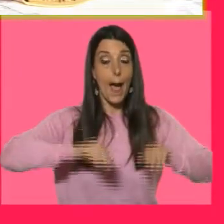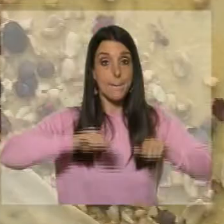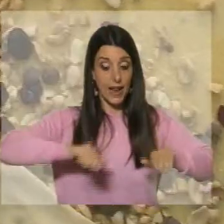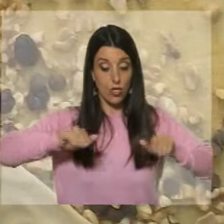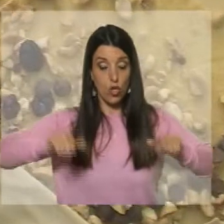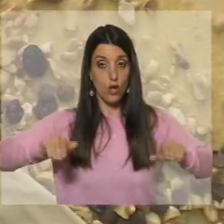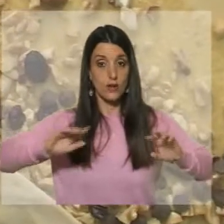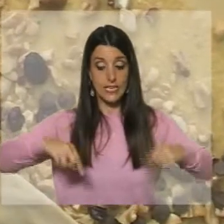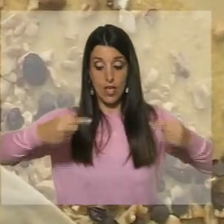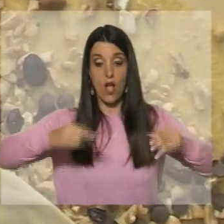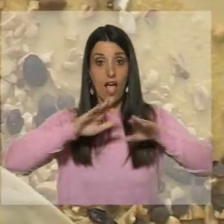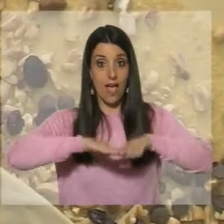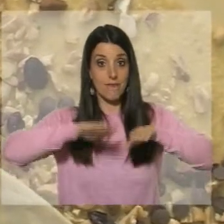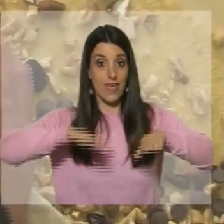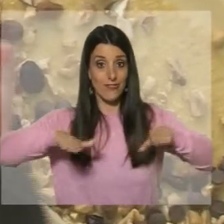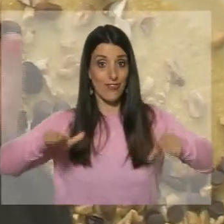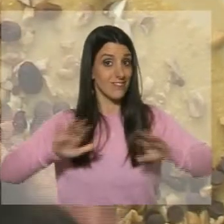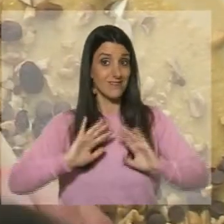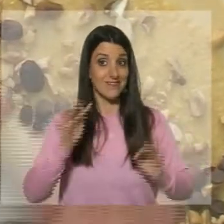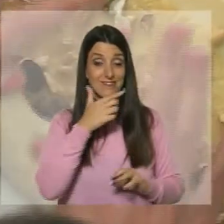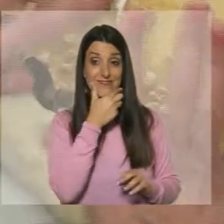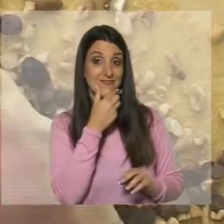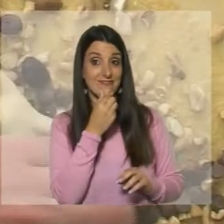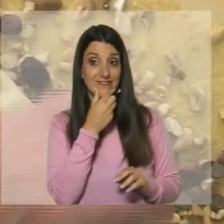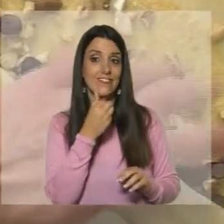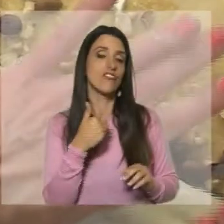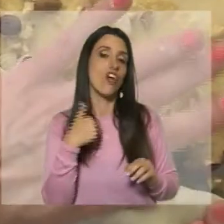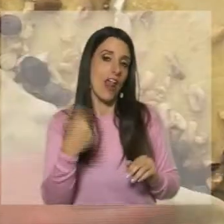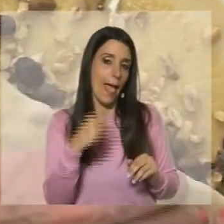repugue. Sí. Ahí, ahí, ahí. Yo lo voy a